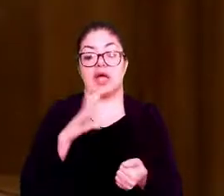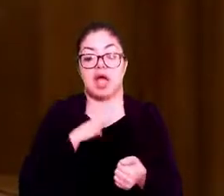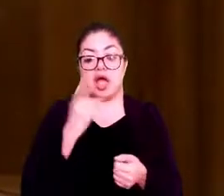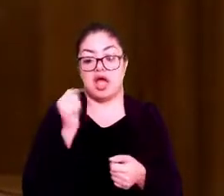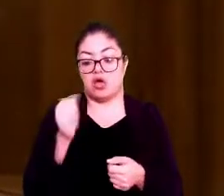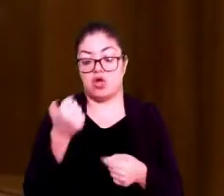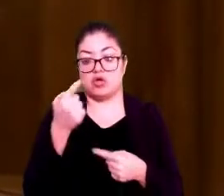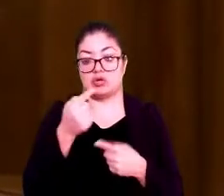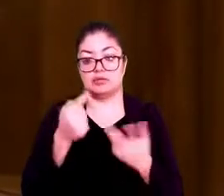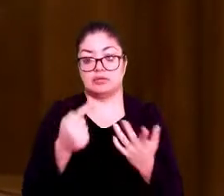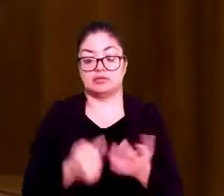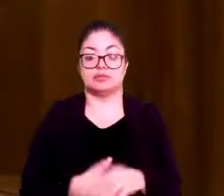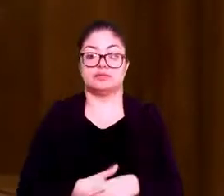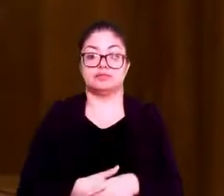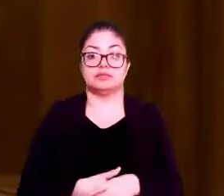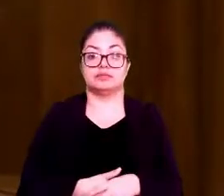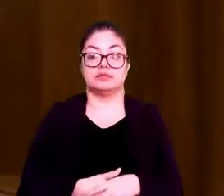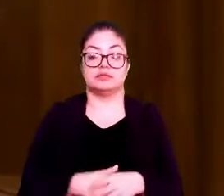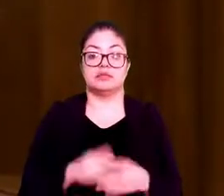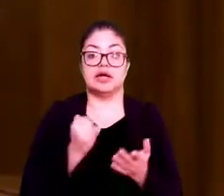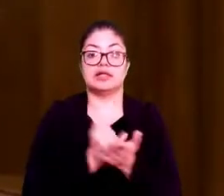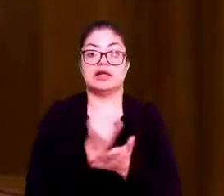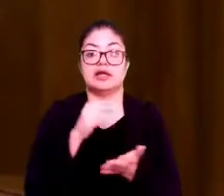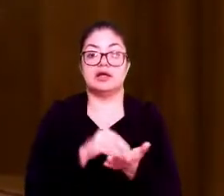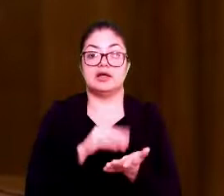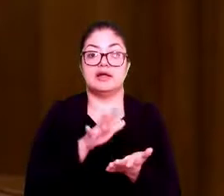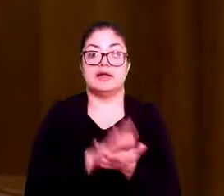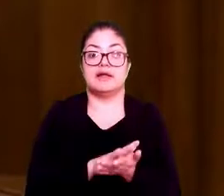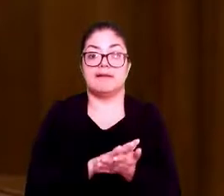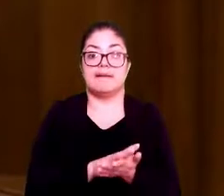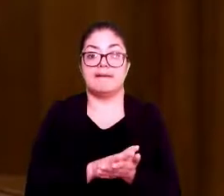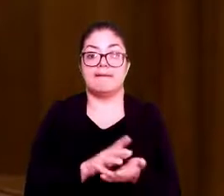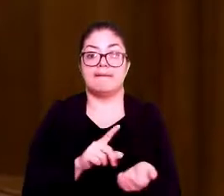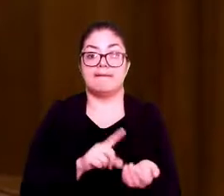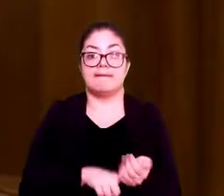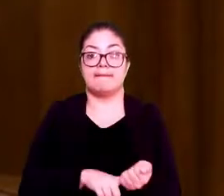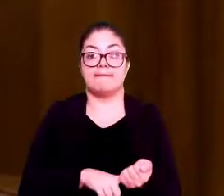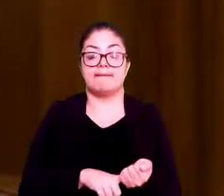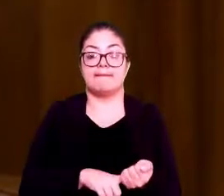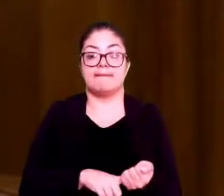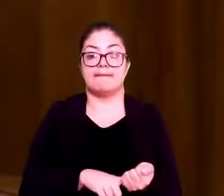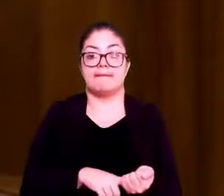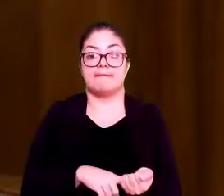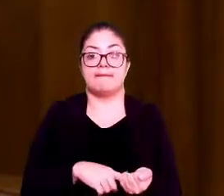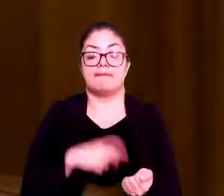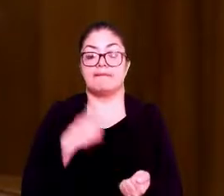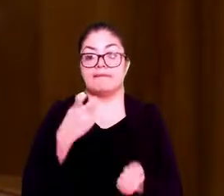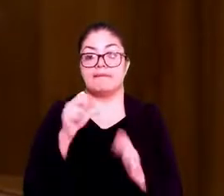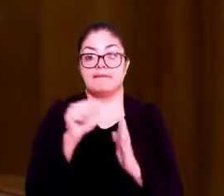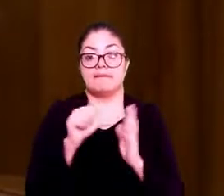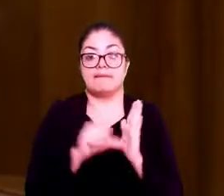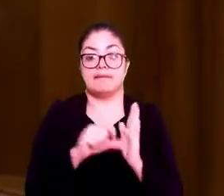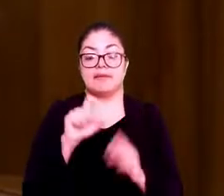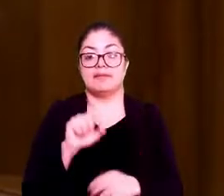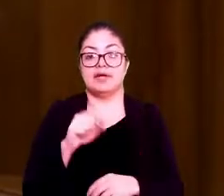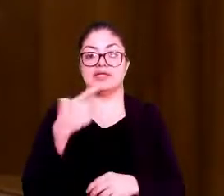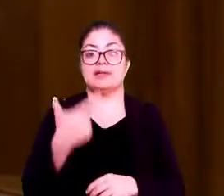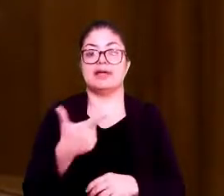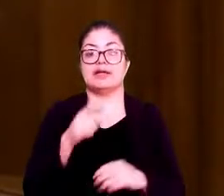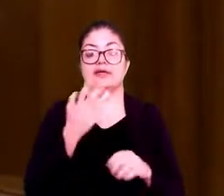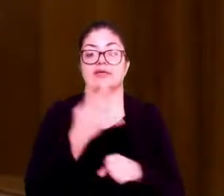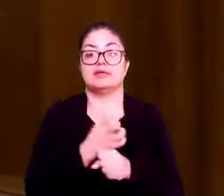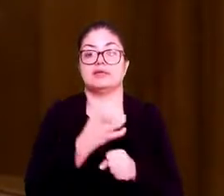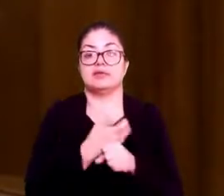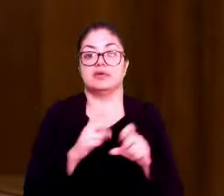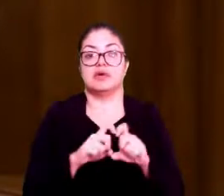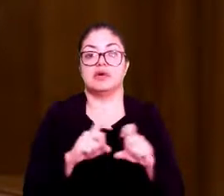siguiente. Decreto único. Se adiciona la fracción cuarta bis al artículo 27 y un cuarto párrafo al